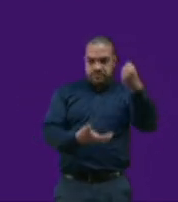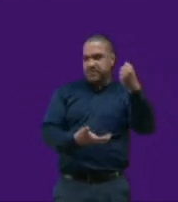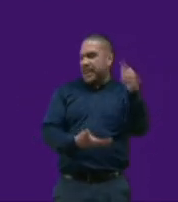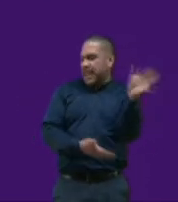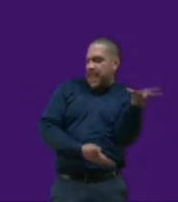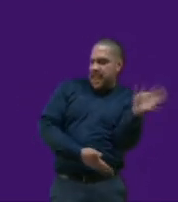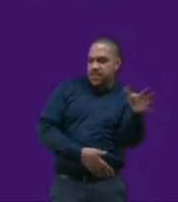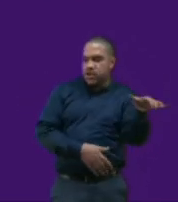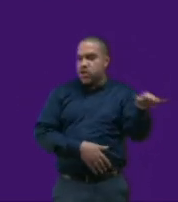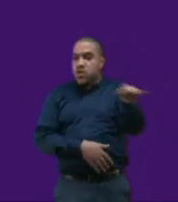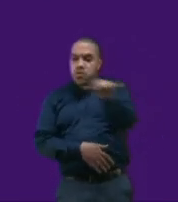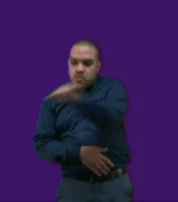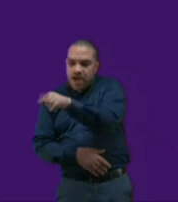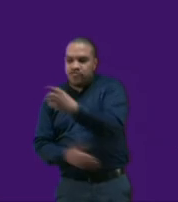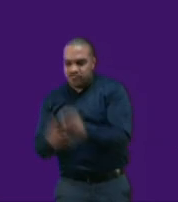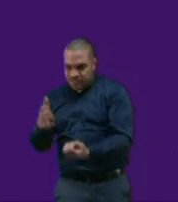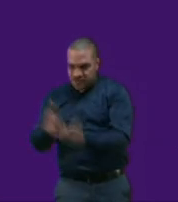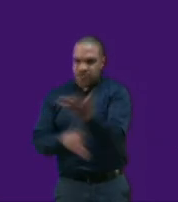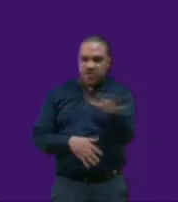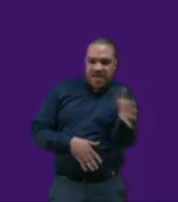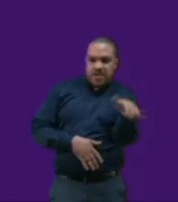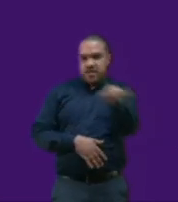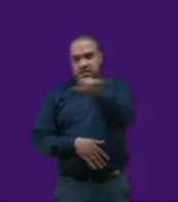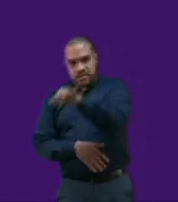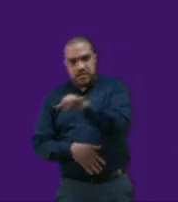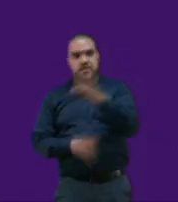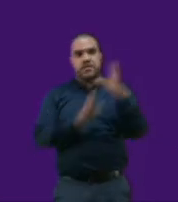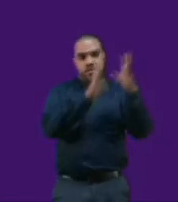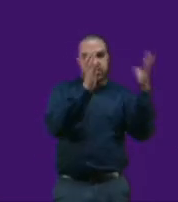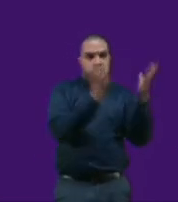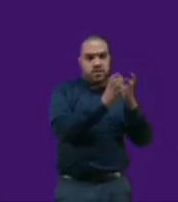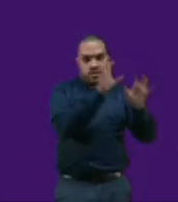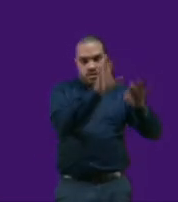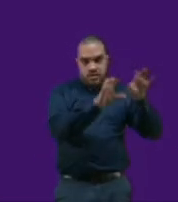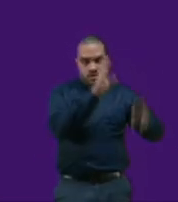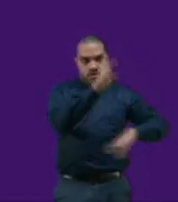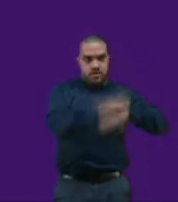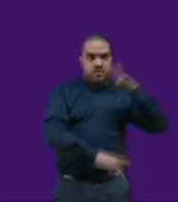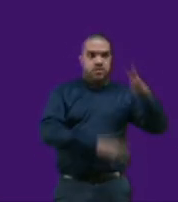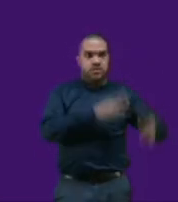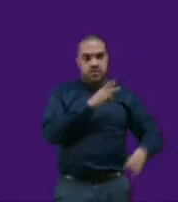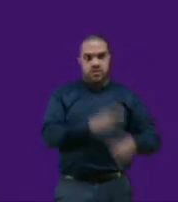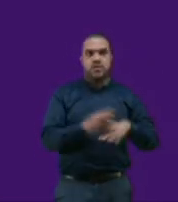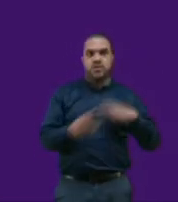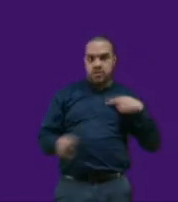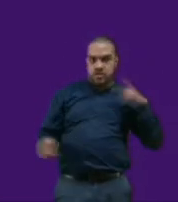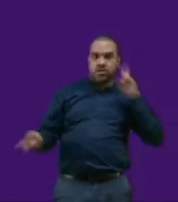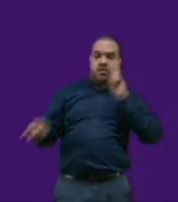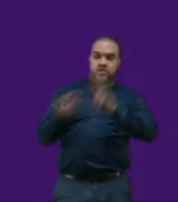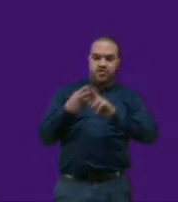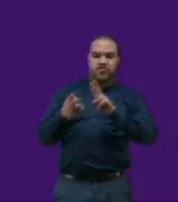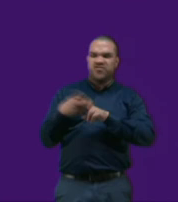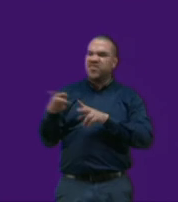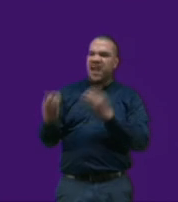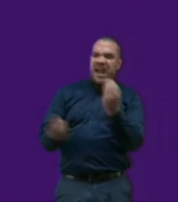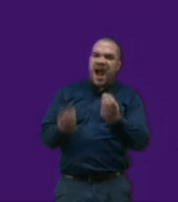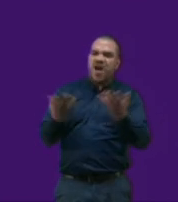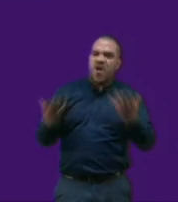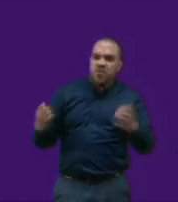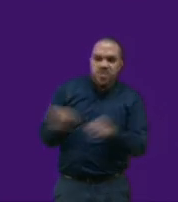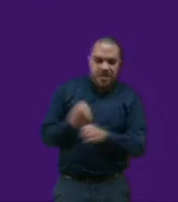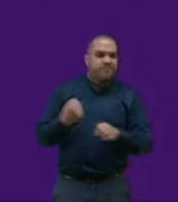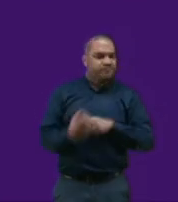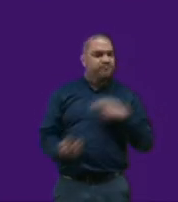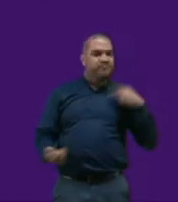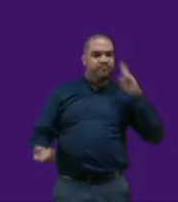similar y un producto similar a nivel mundial, el tema de Robotic Process Automation. Entonces, conozco un poquito lo que haces. Y pues